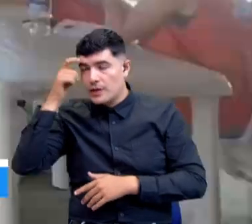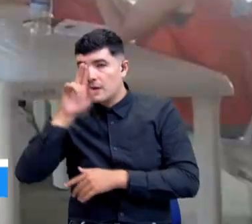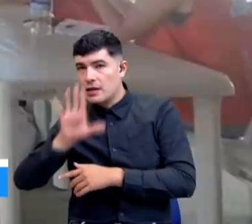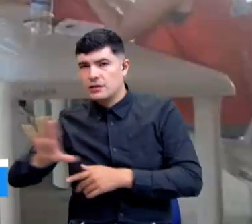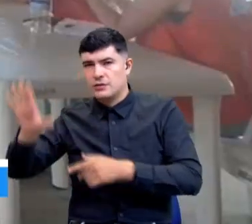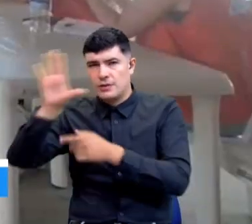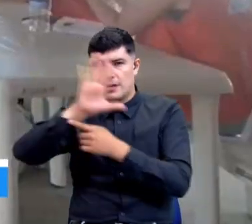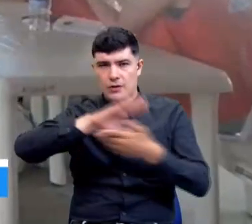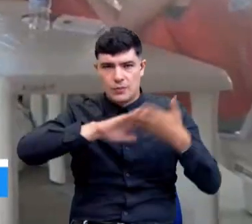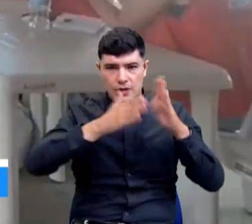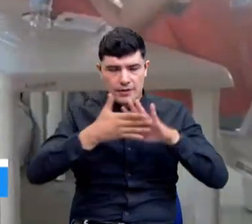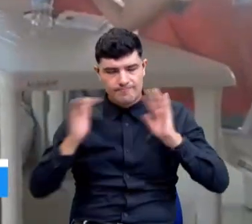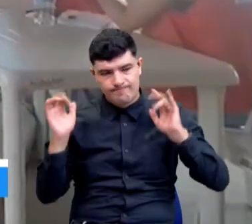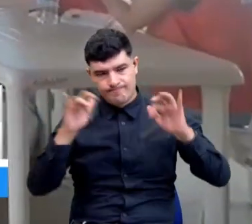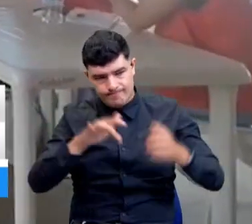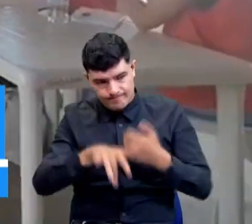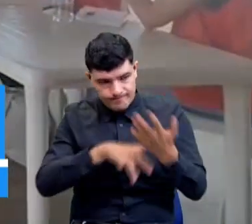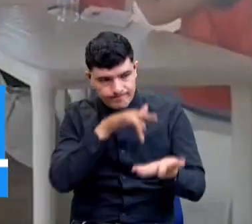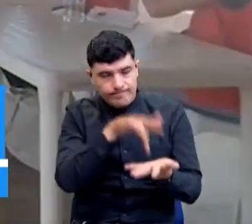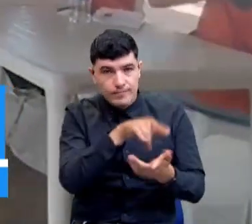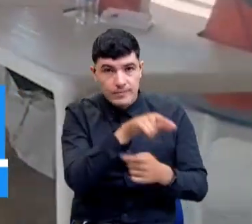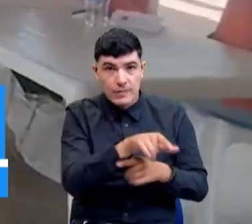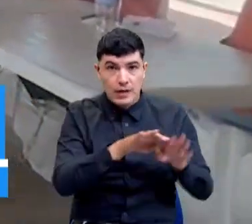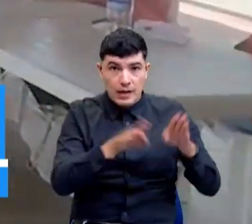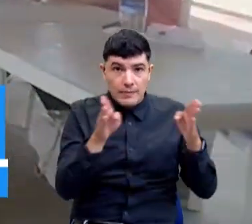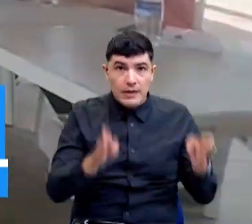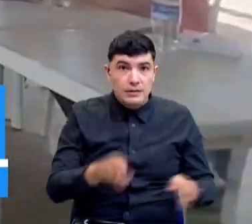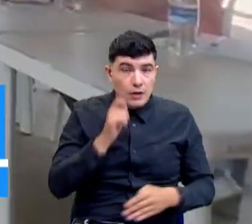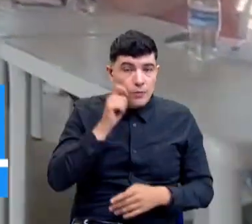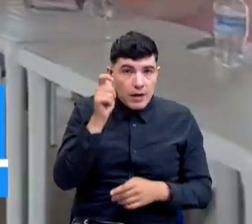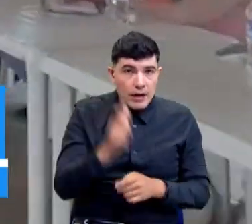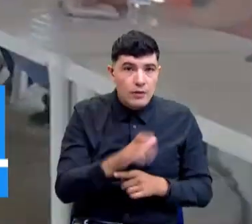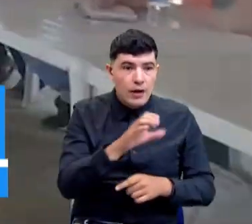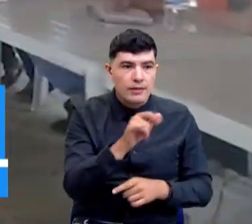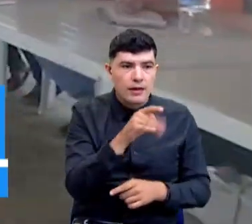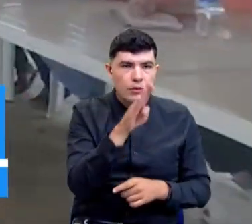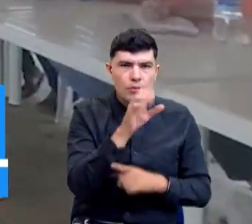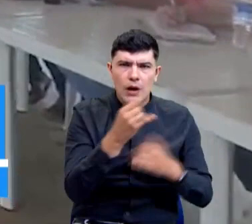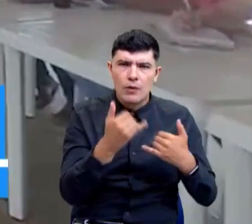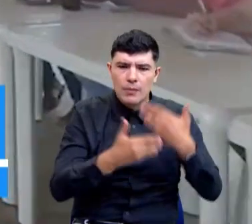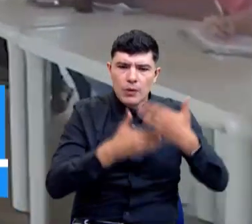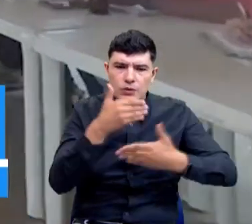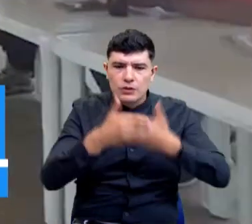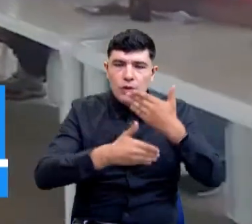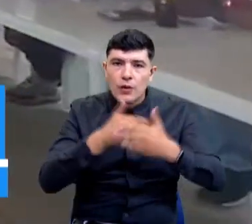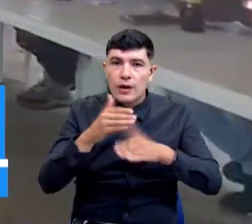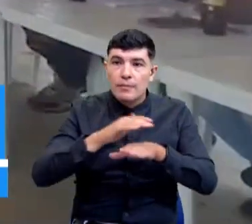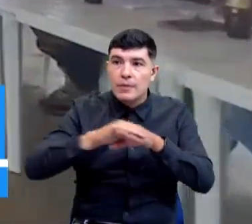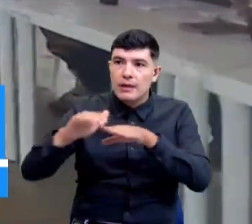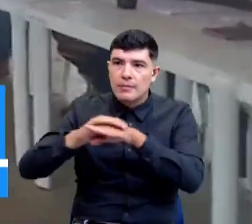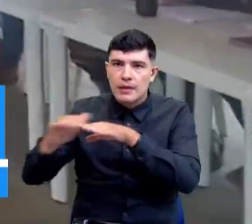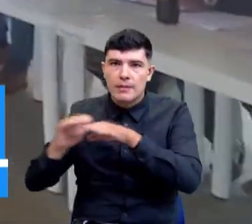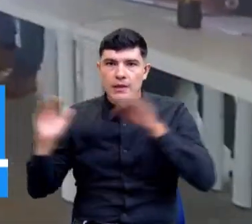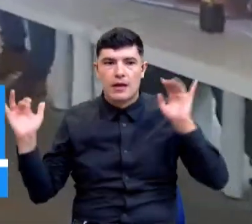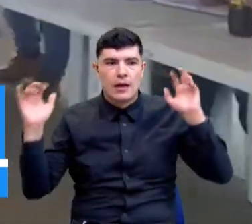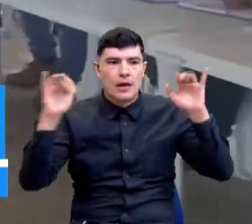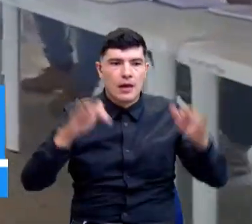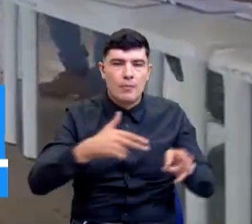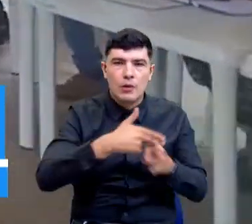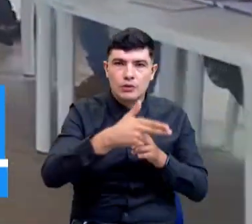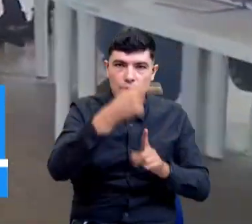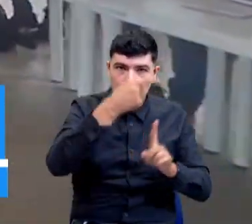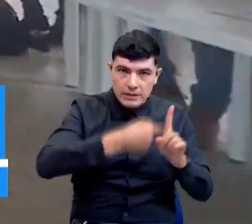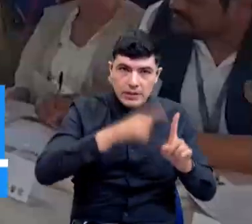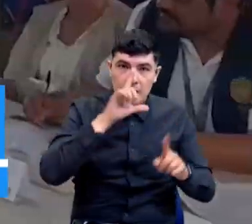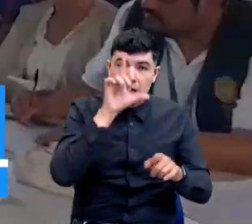La Mesa Humanitaria del Catatumbo puso a disposición una ruta de diálogo humanitario regional y participativo para aportar en la propuesta